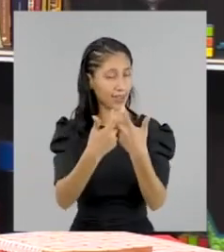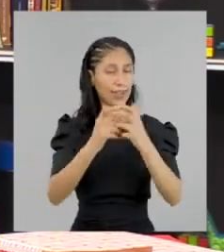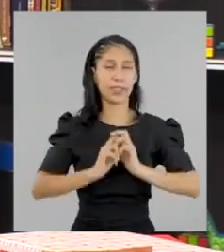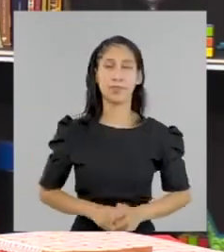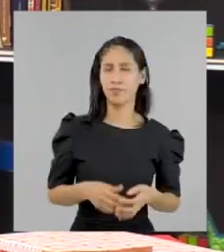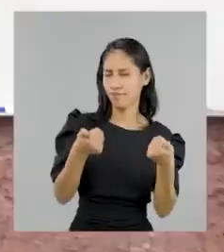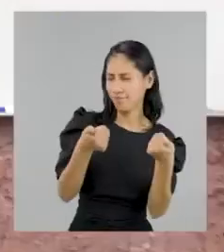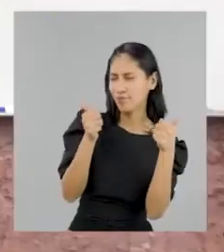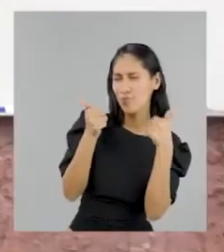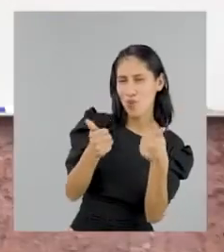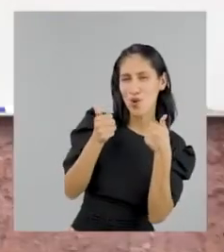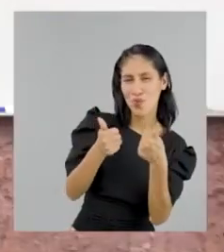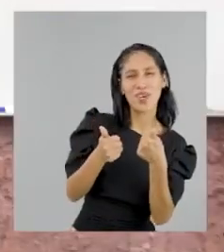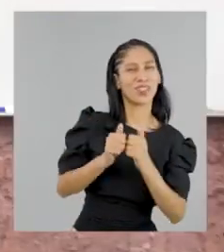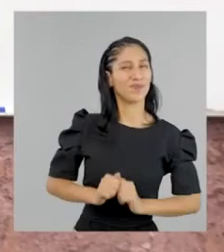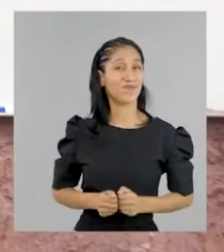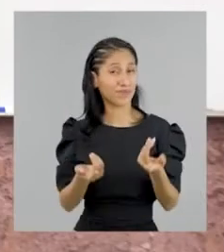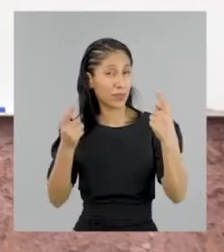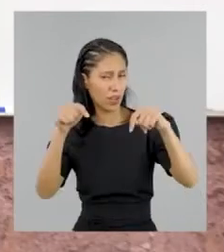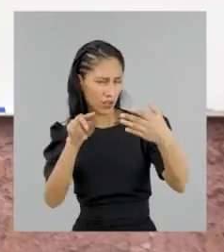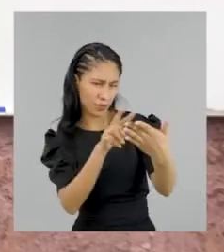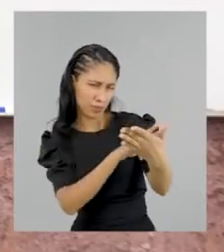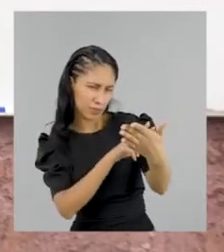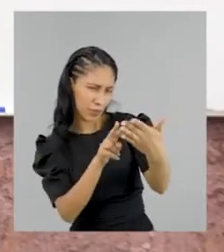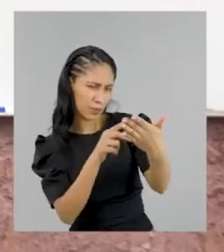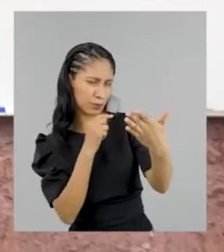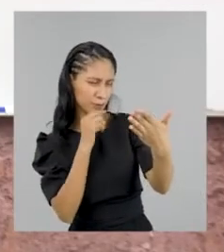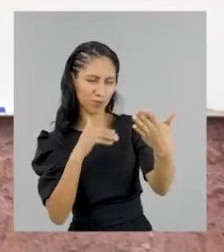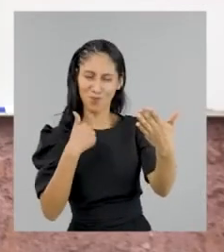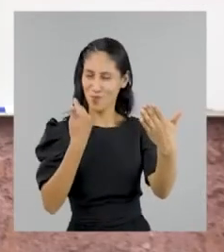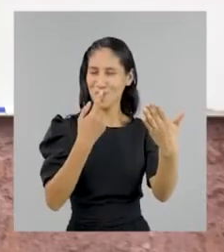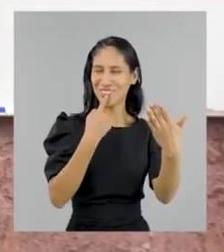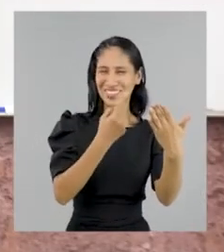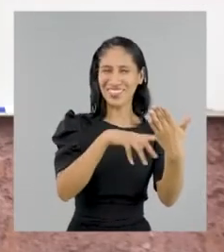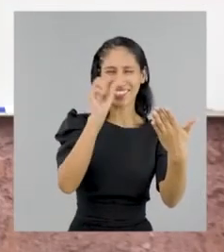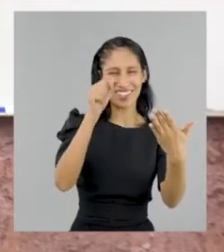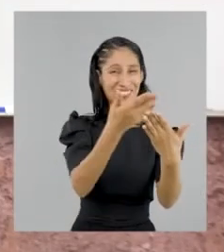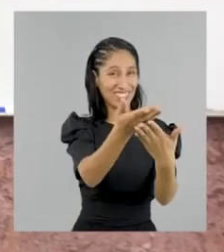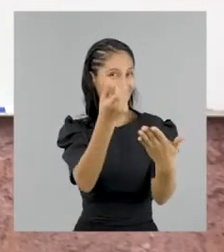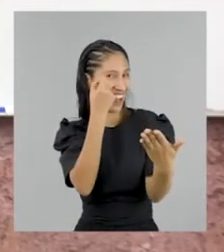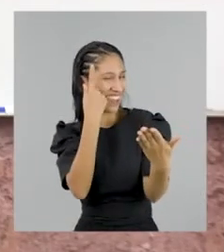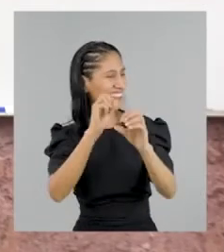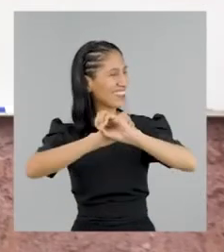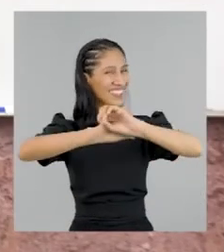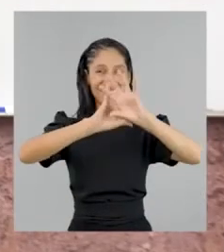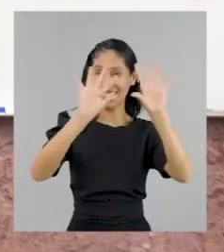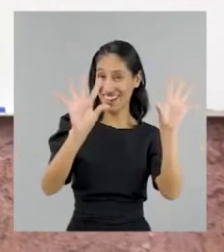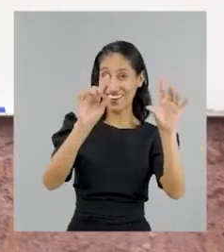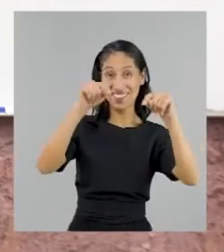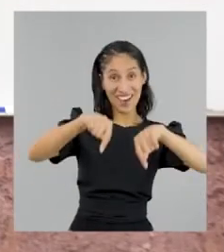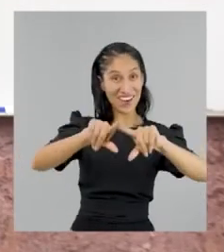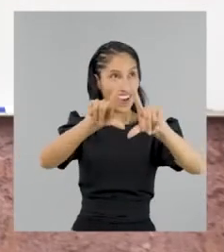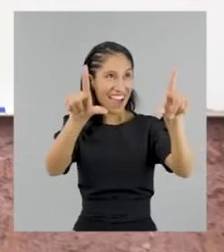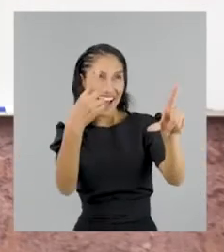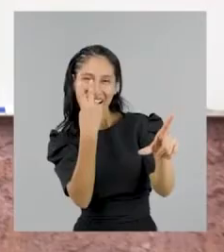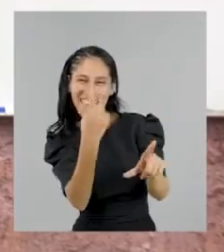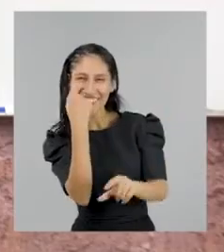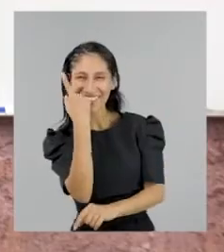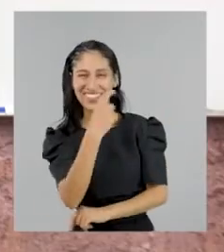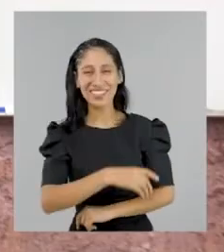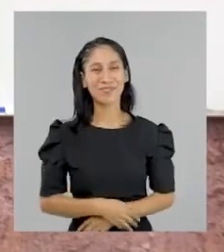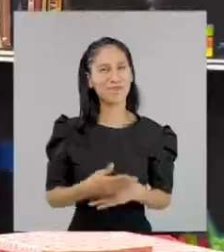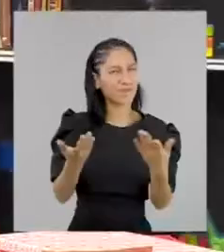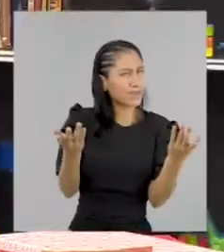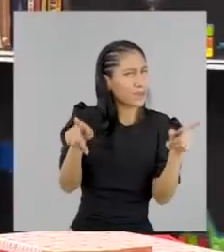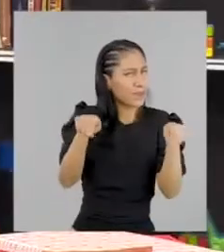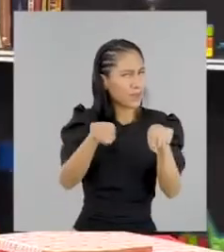conceptos trigonométricos. Excelente, Julia. Sin lugar a duda, puedo constatar que entendieron todo lo que se trató en el programa de